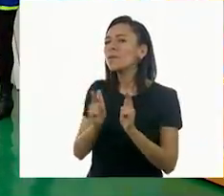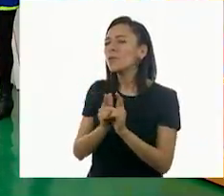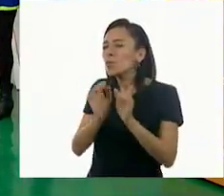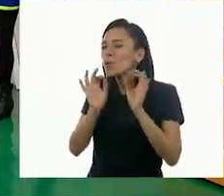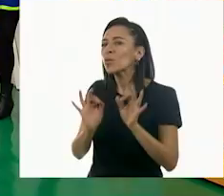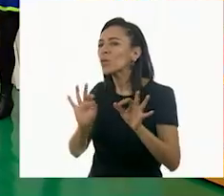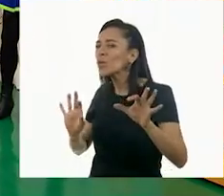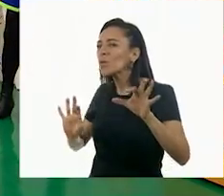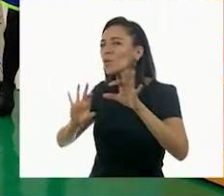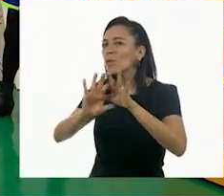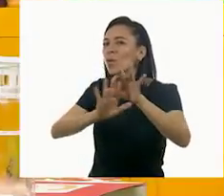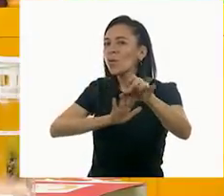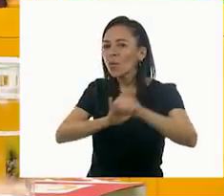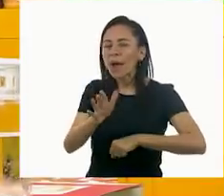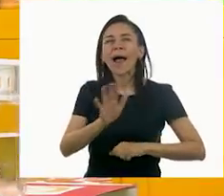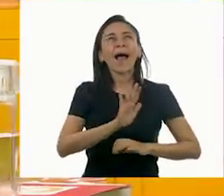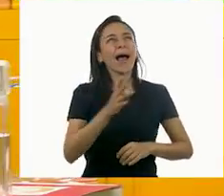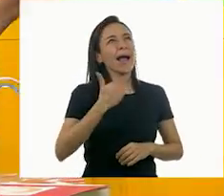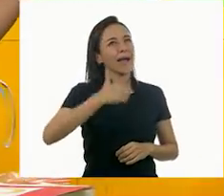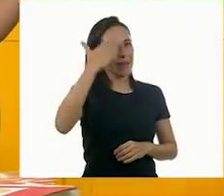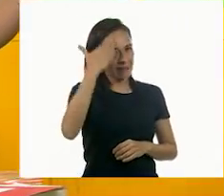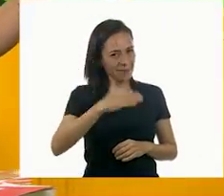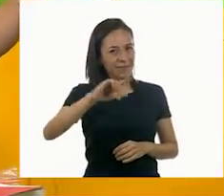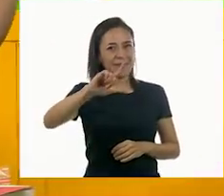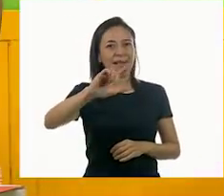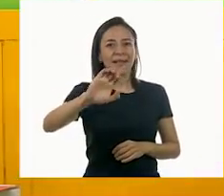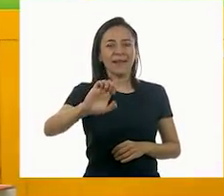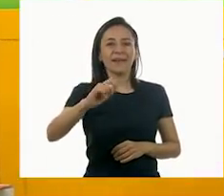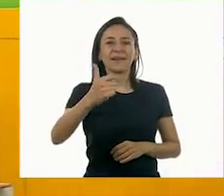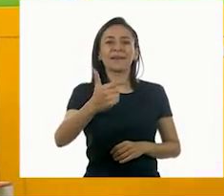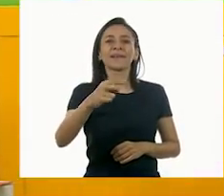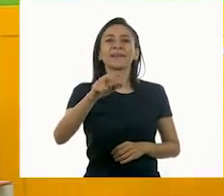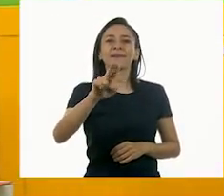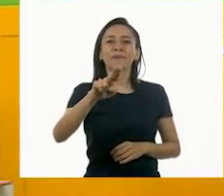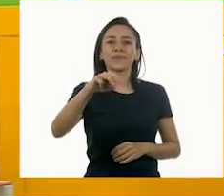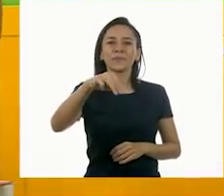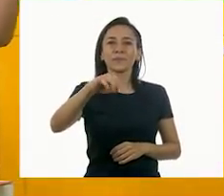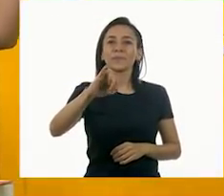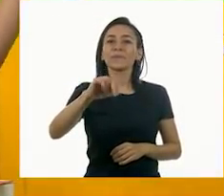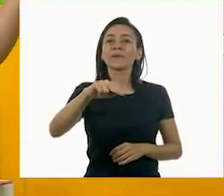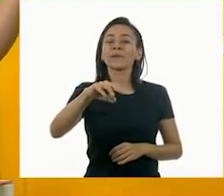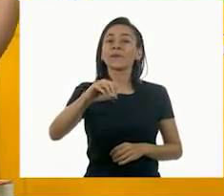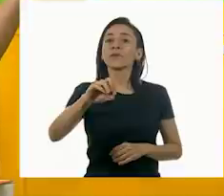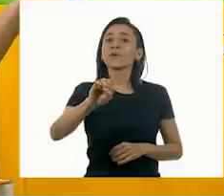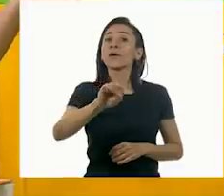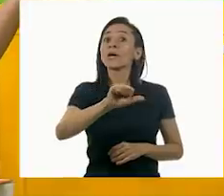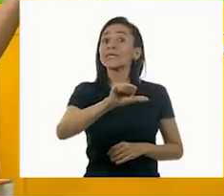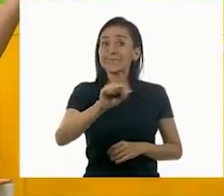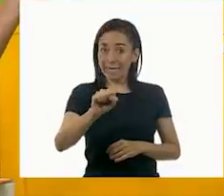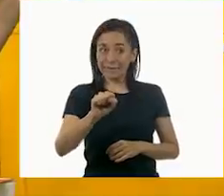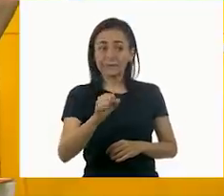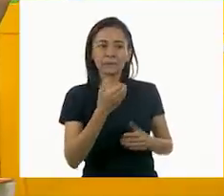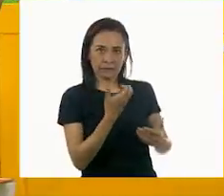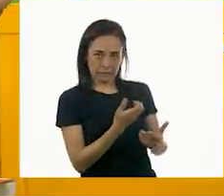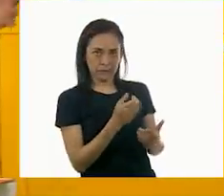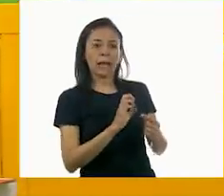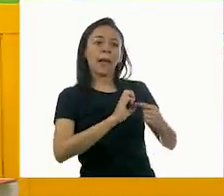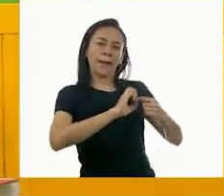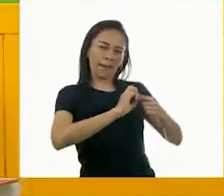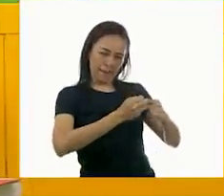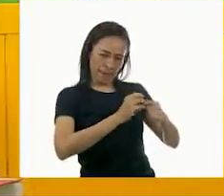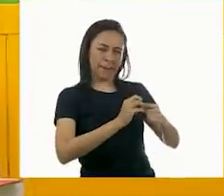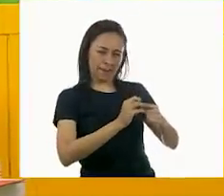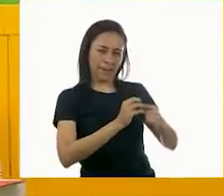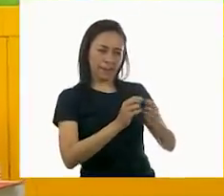Pues sabemos que las leguminosas... Digo, estas semillas son leguminosas. Así y las es.